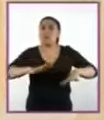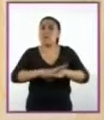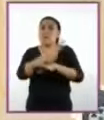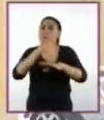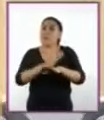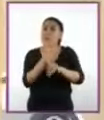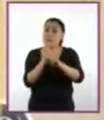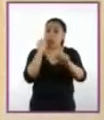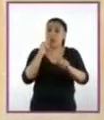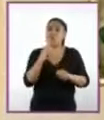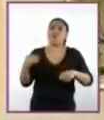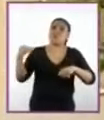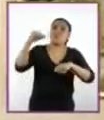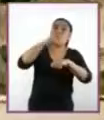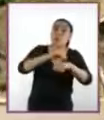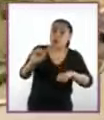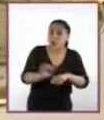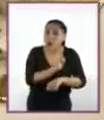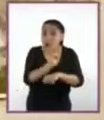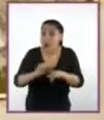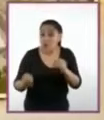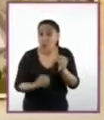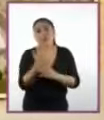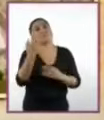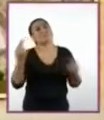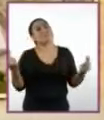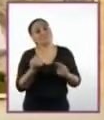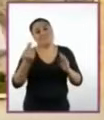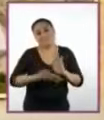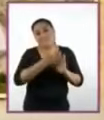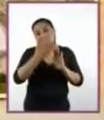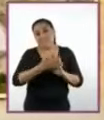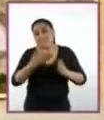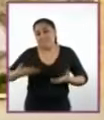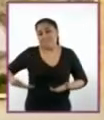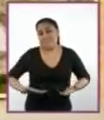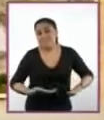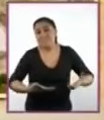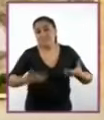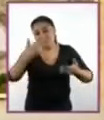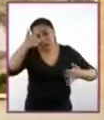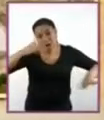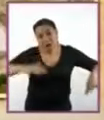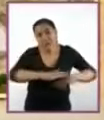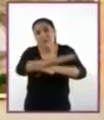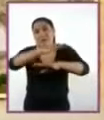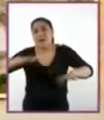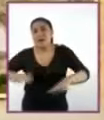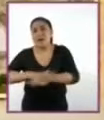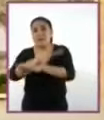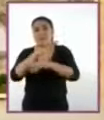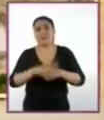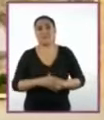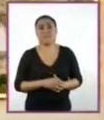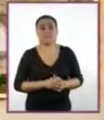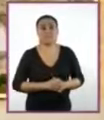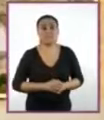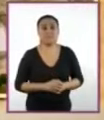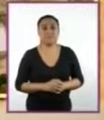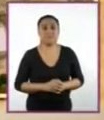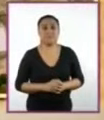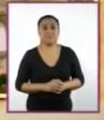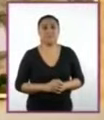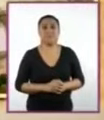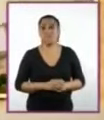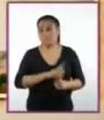la aparición del automóvil, se hizo necesario modernizar los caminos, transformando el paisaje.